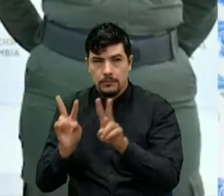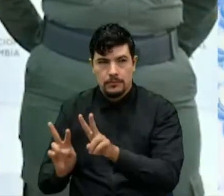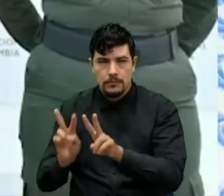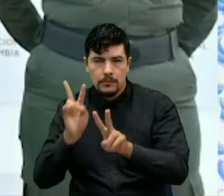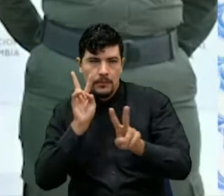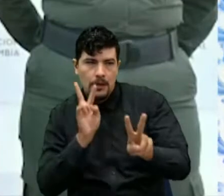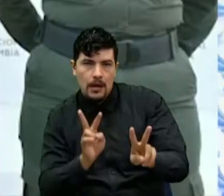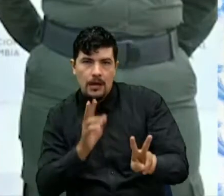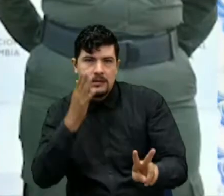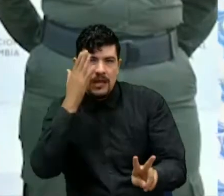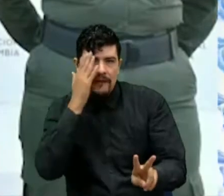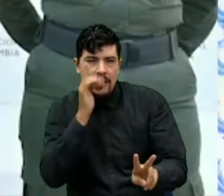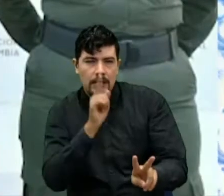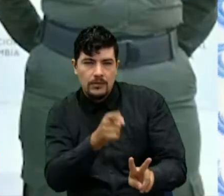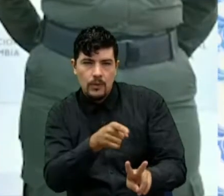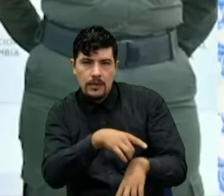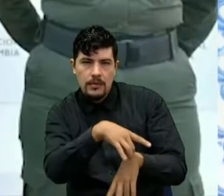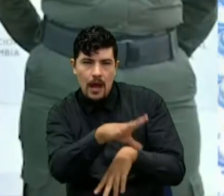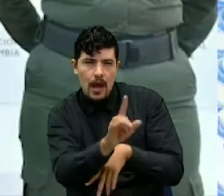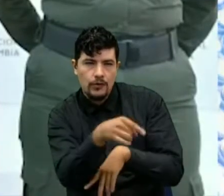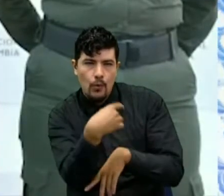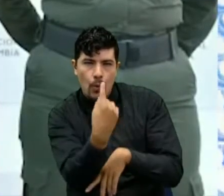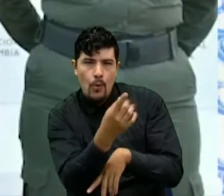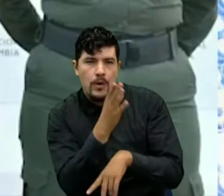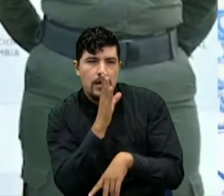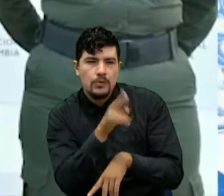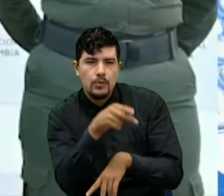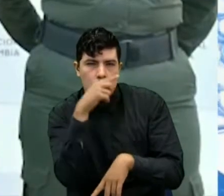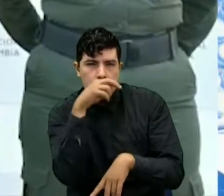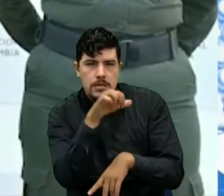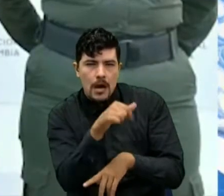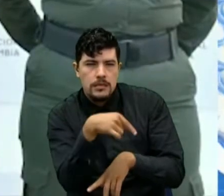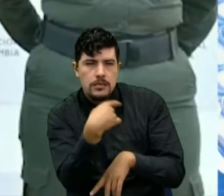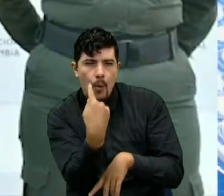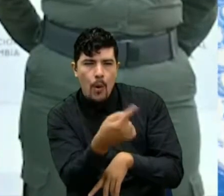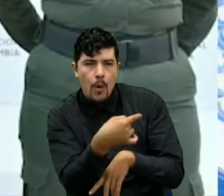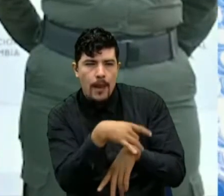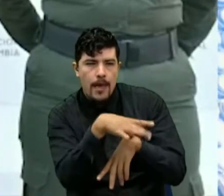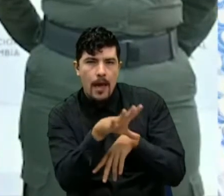en qué momento era dejado solo por parte de sus cuidadores o de sus padres